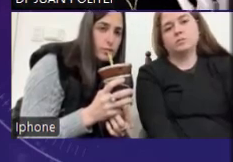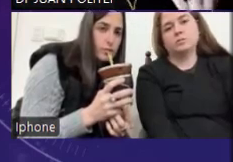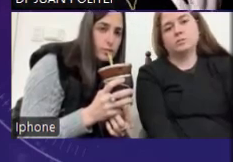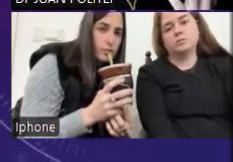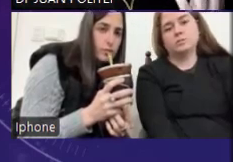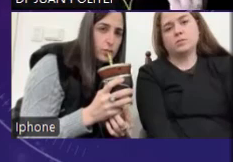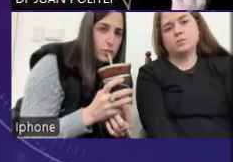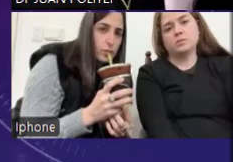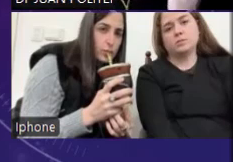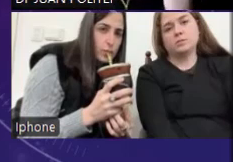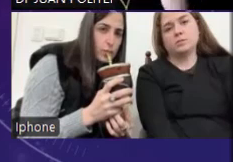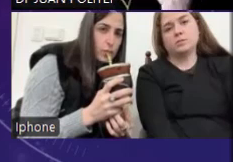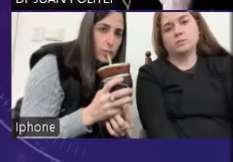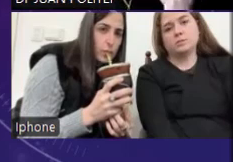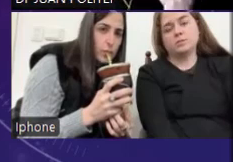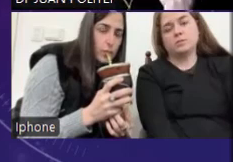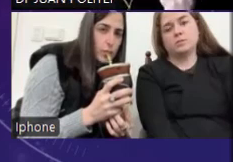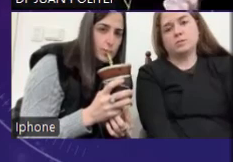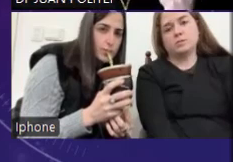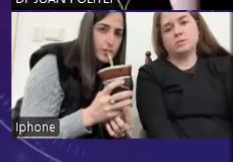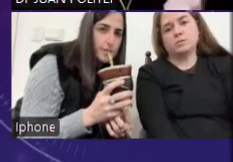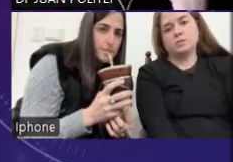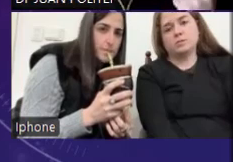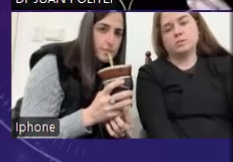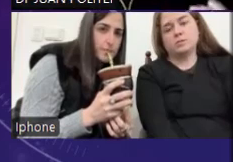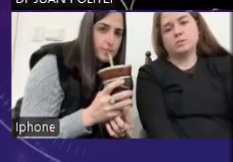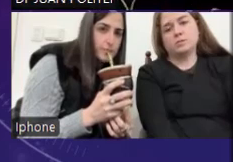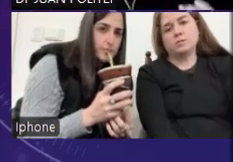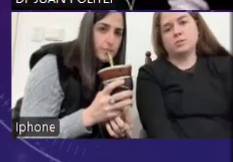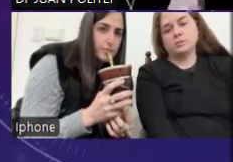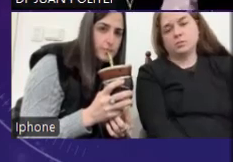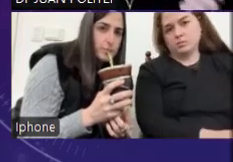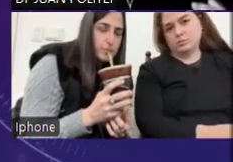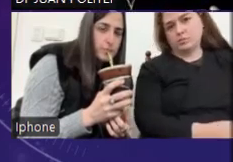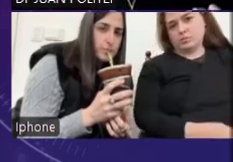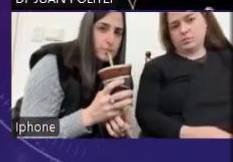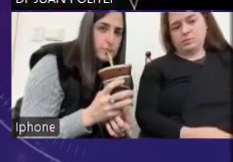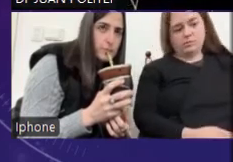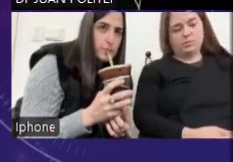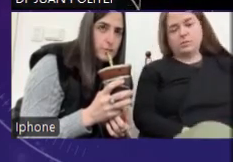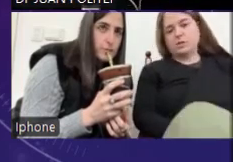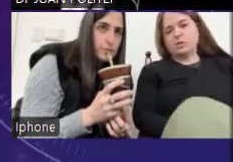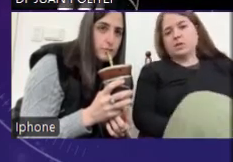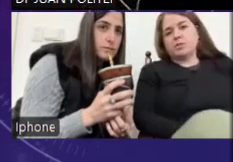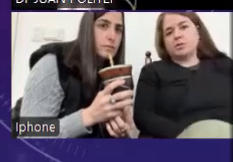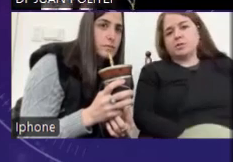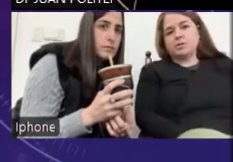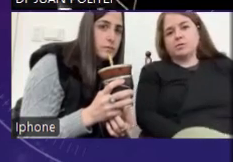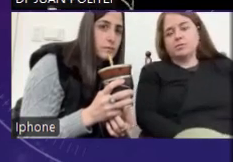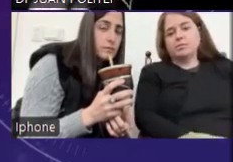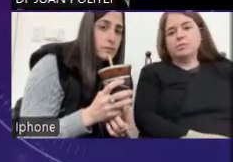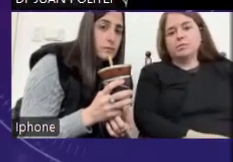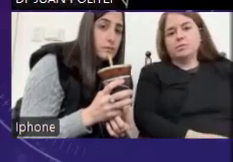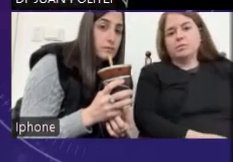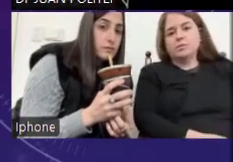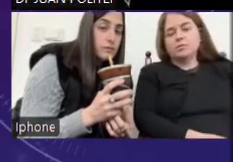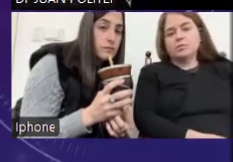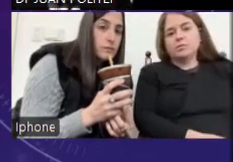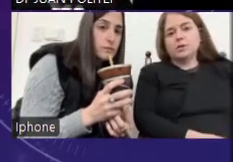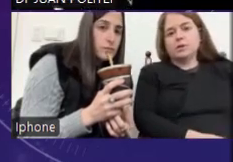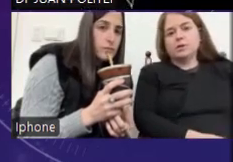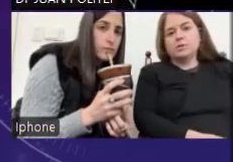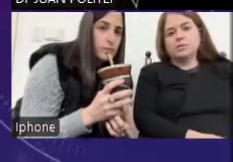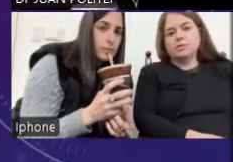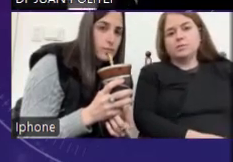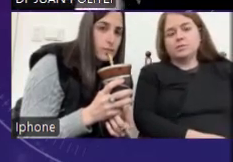ver cuánta enzima tenés, cuán poca o cuánto falta, sino cuánta grasa se acumula, que